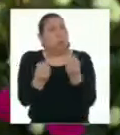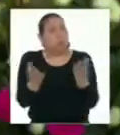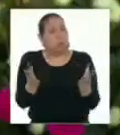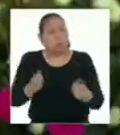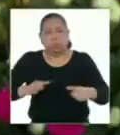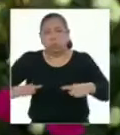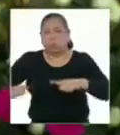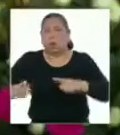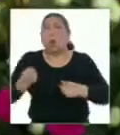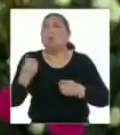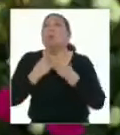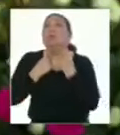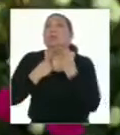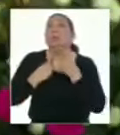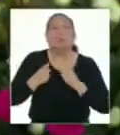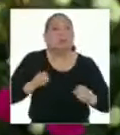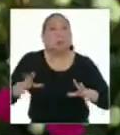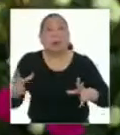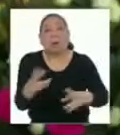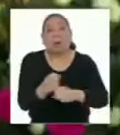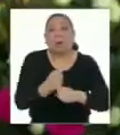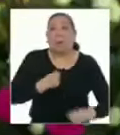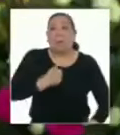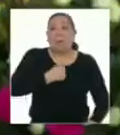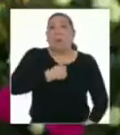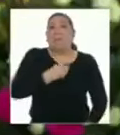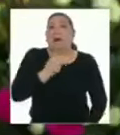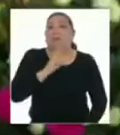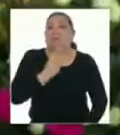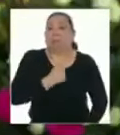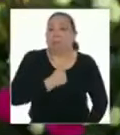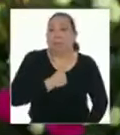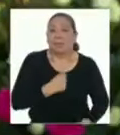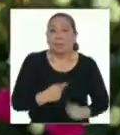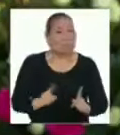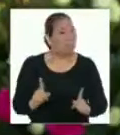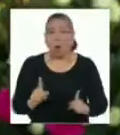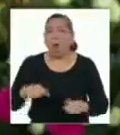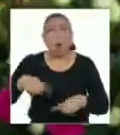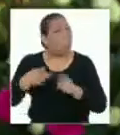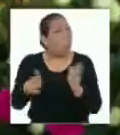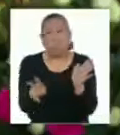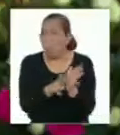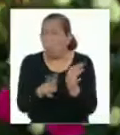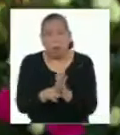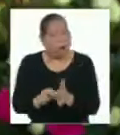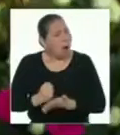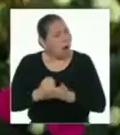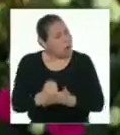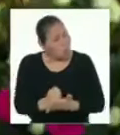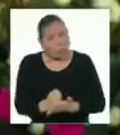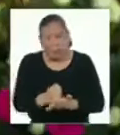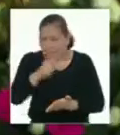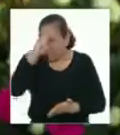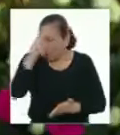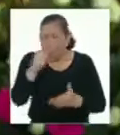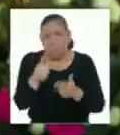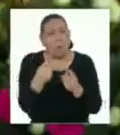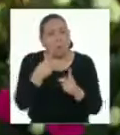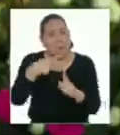que dirigían ambiciosamente el país para sus propios intereses. Y cuando algunas personas intentan hacer